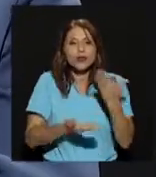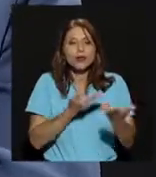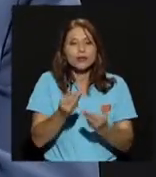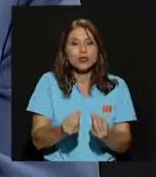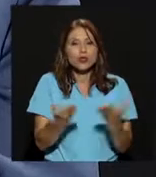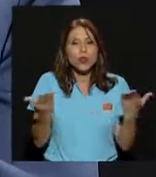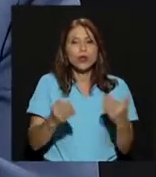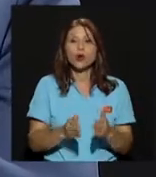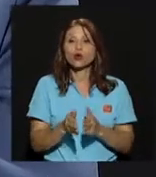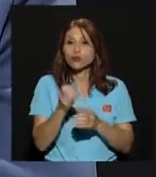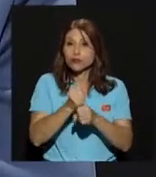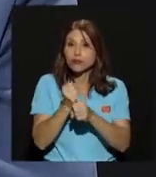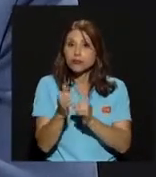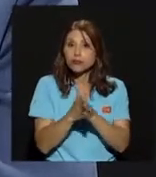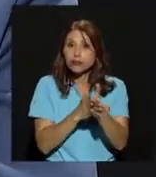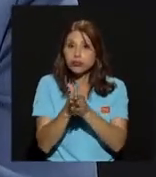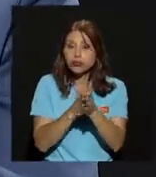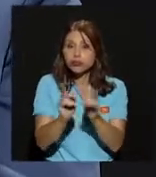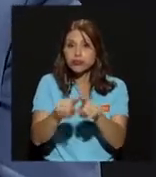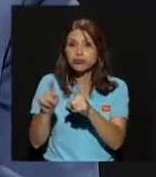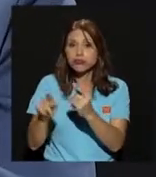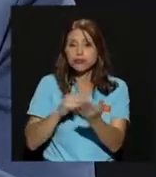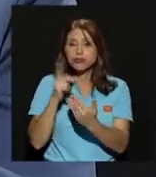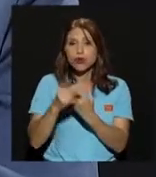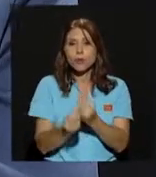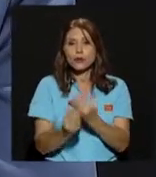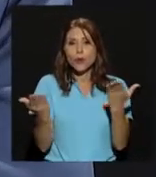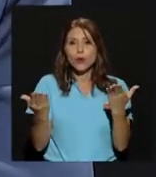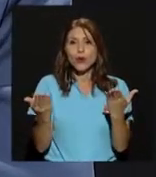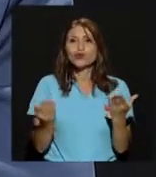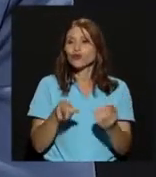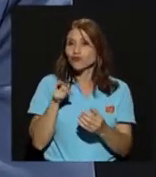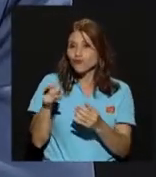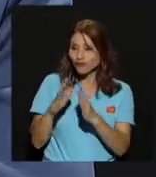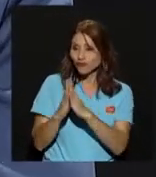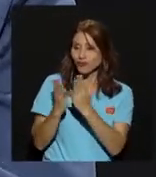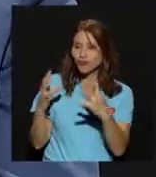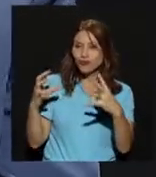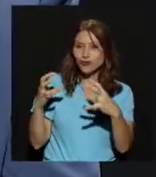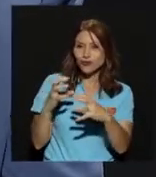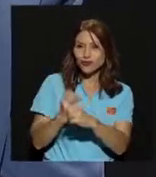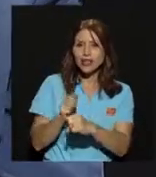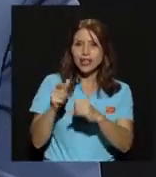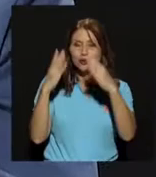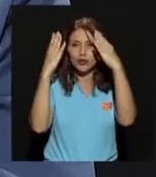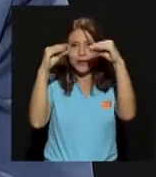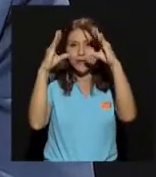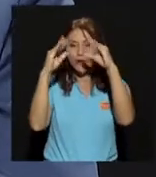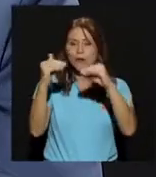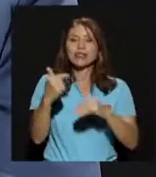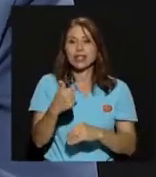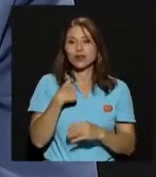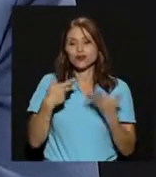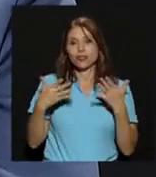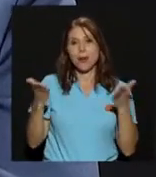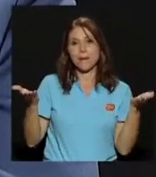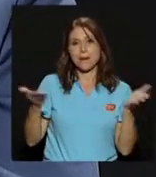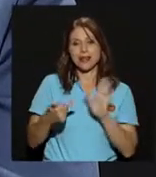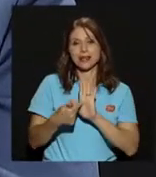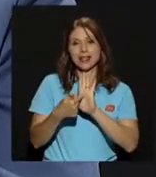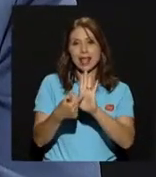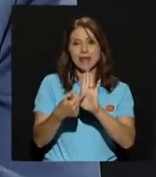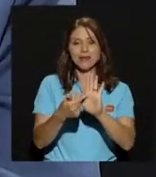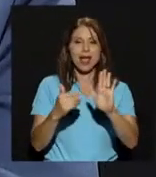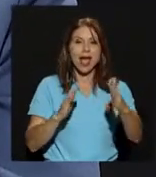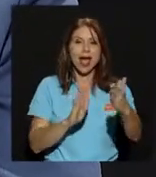y bueno ahí vienen esos esos informes que tuve la oportunidad de presentar ante la comisión de ingreso y